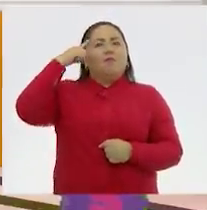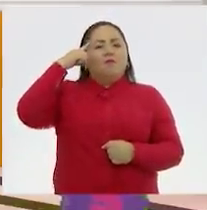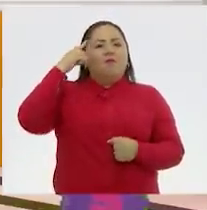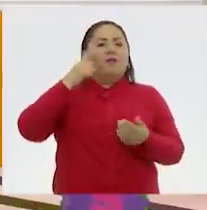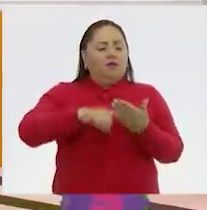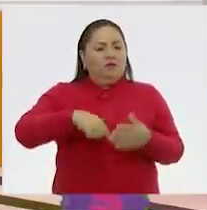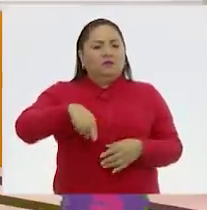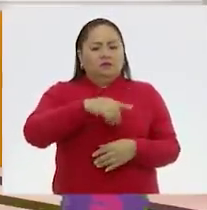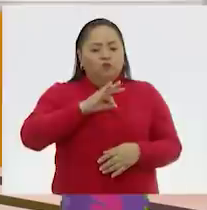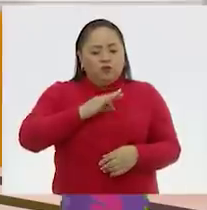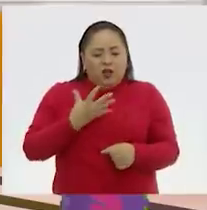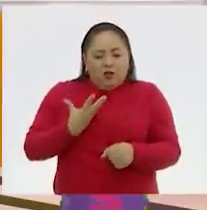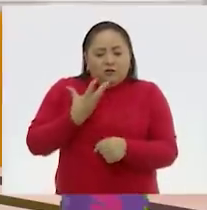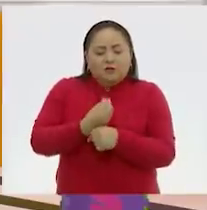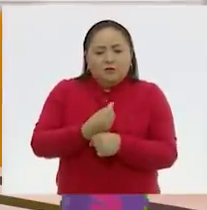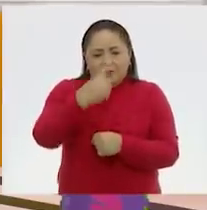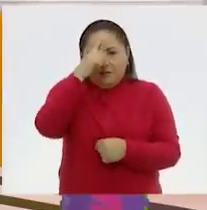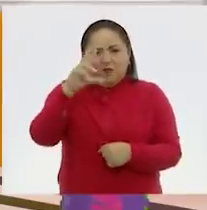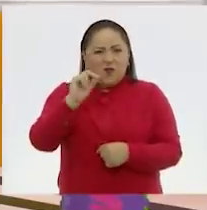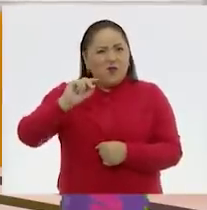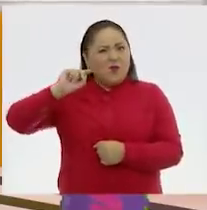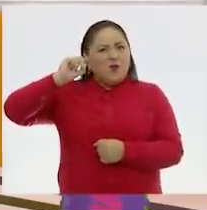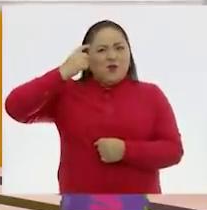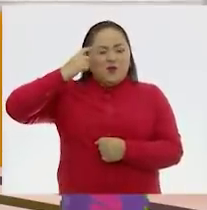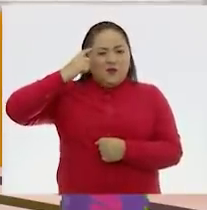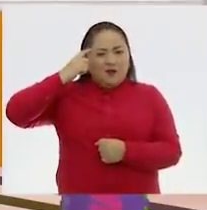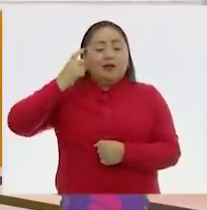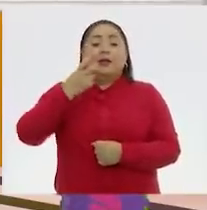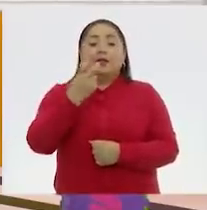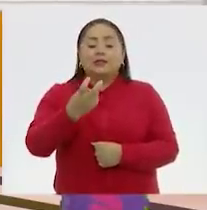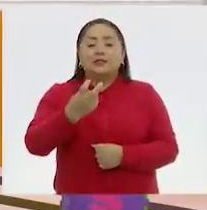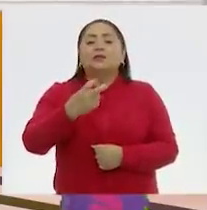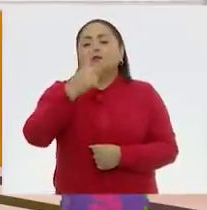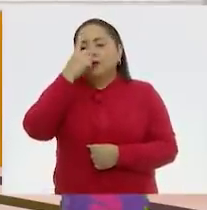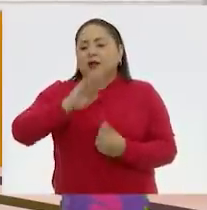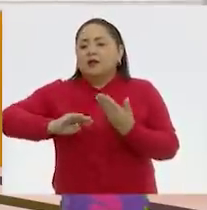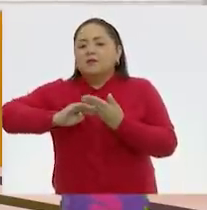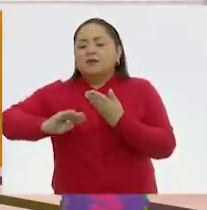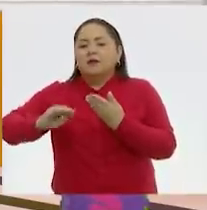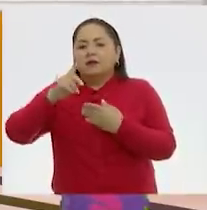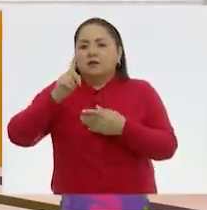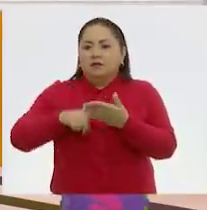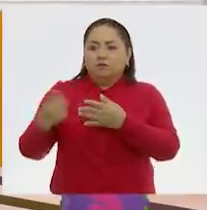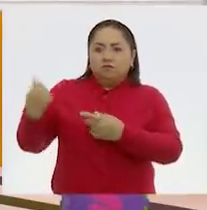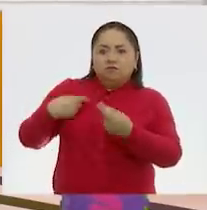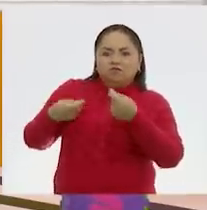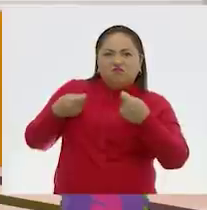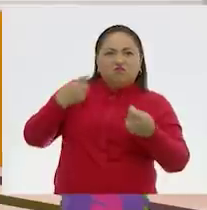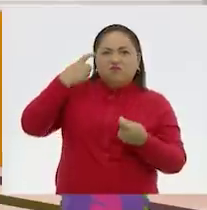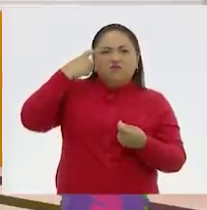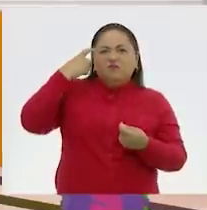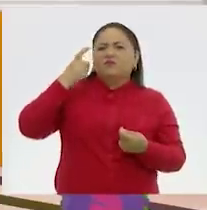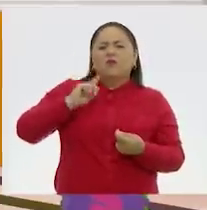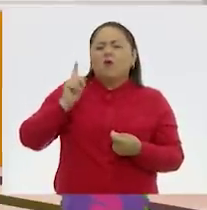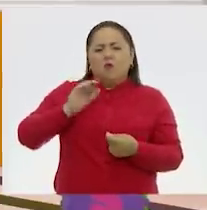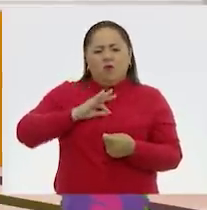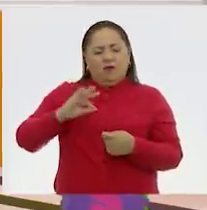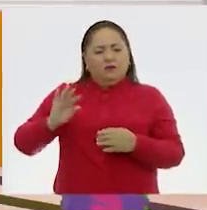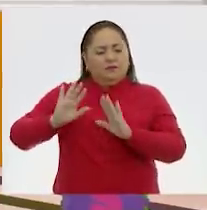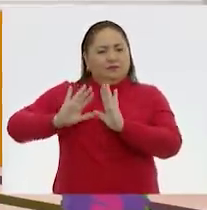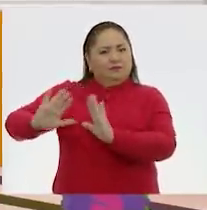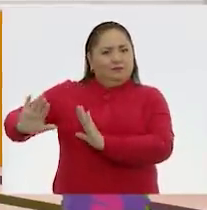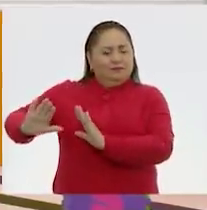tenemos herramientas para evitar esas cosas y evitar que las emociones nos dominen, nos controlen y nos hagan cometer